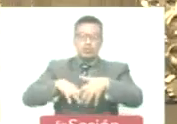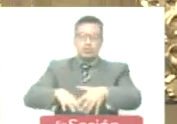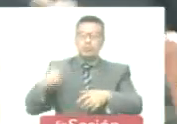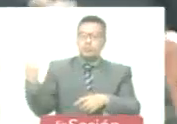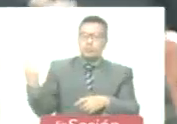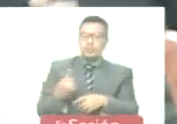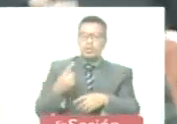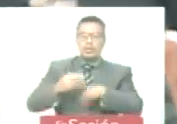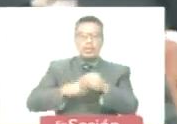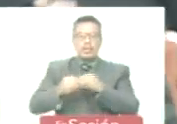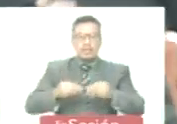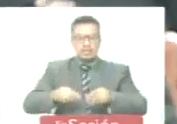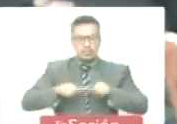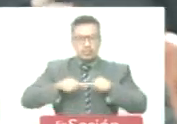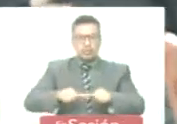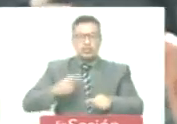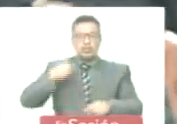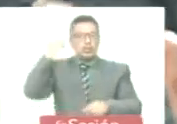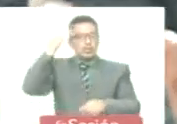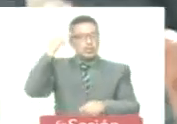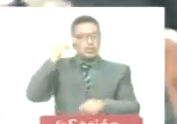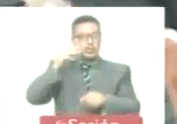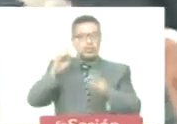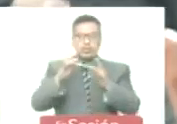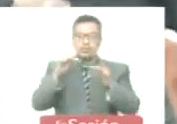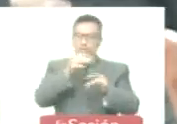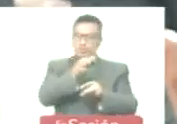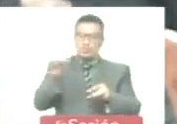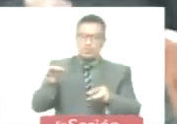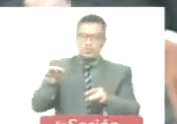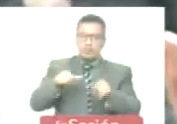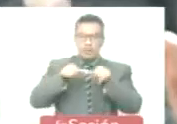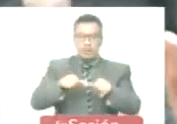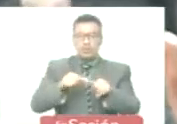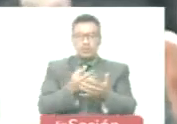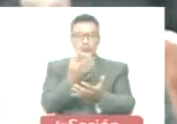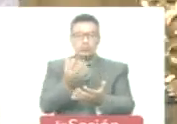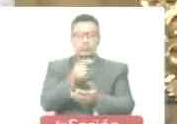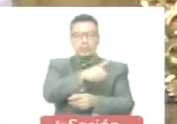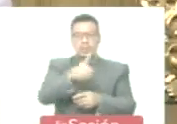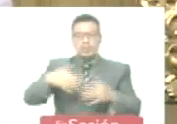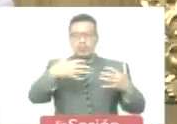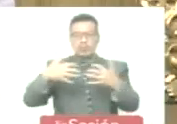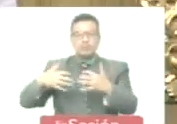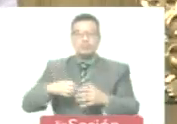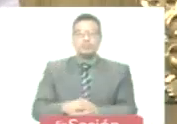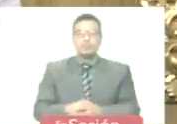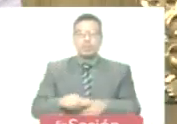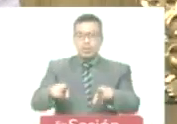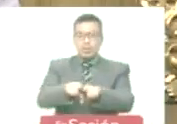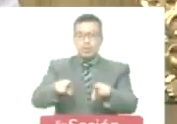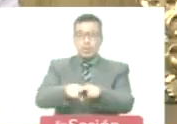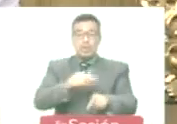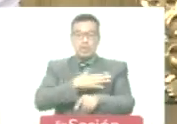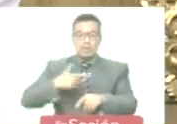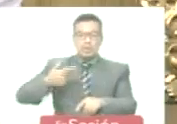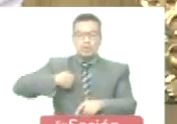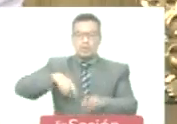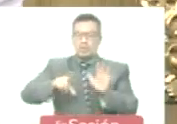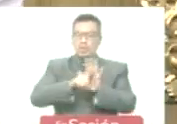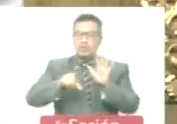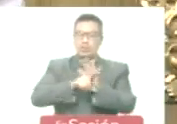y que nos hace mantener nuestra memoria intacta para mantener la llama viva en cada lucha. De igual manera queremos que nuestras leyes